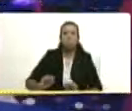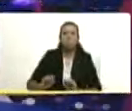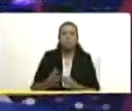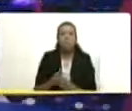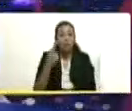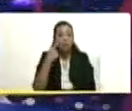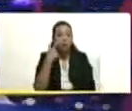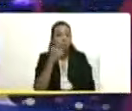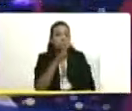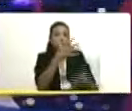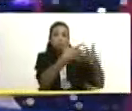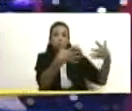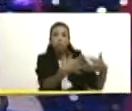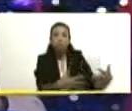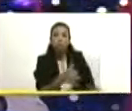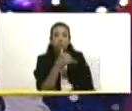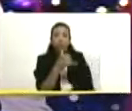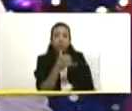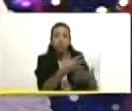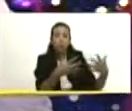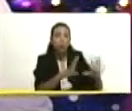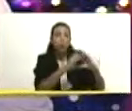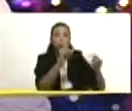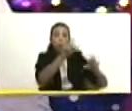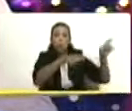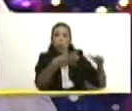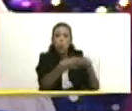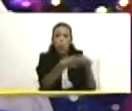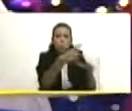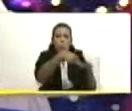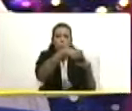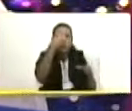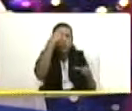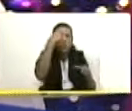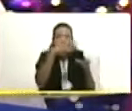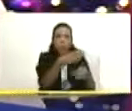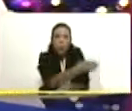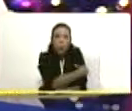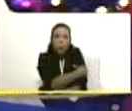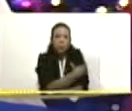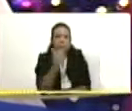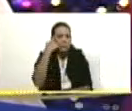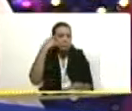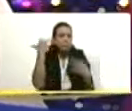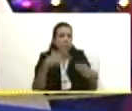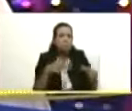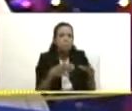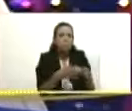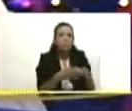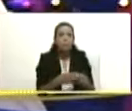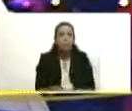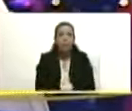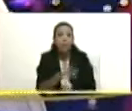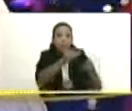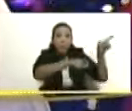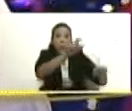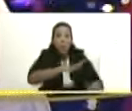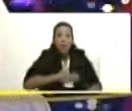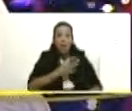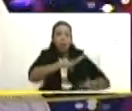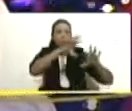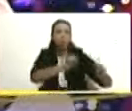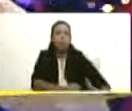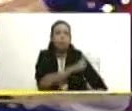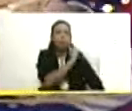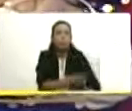allá aparecieron todos, todos. Saque usted sus propias conclusiones. Esa gente quería apoderarse